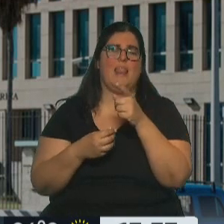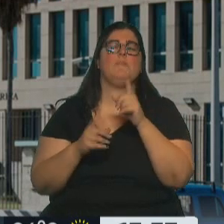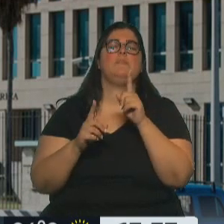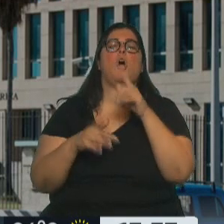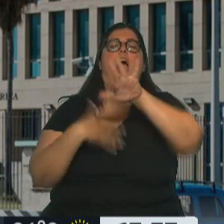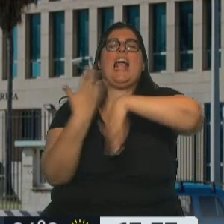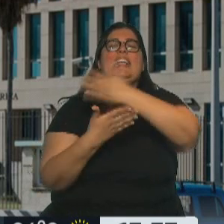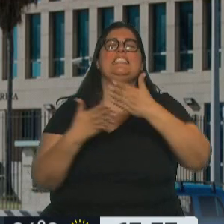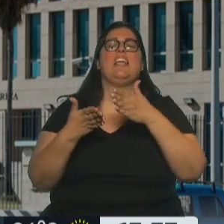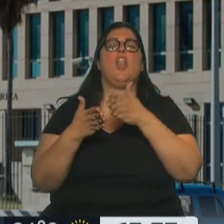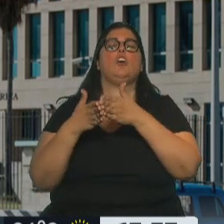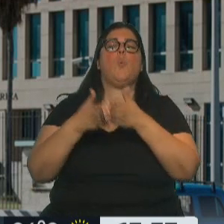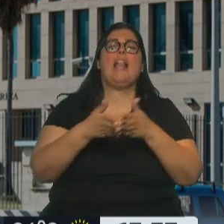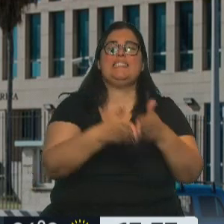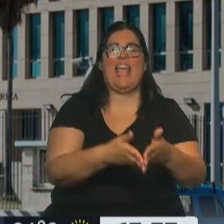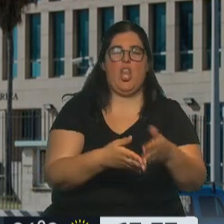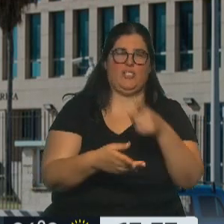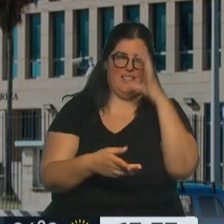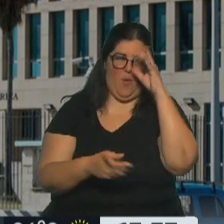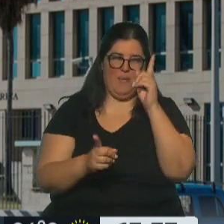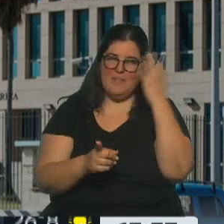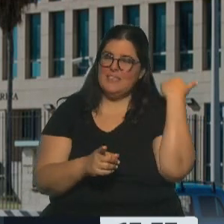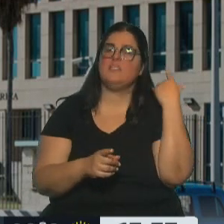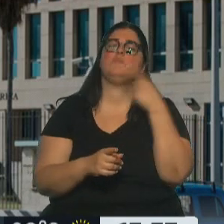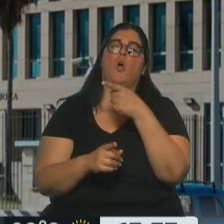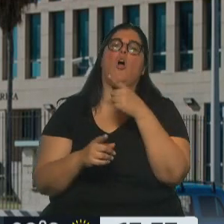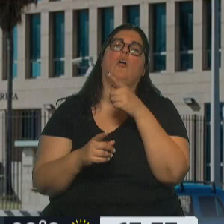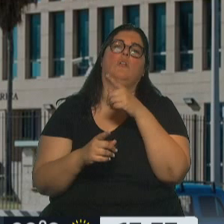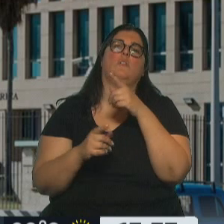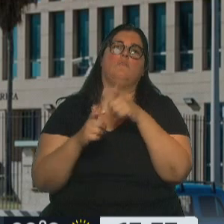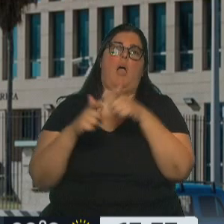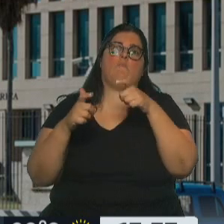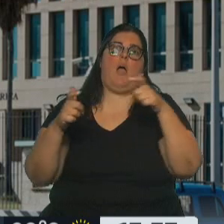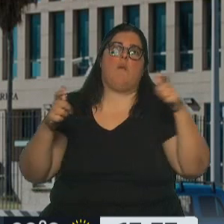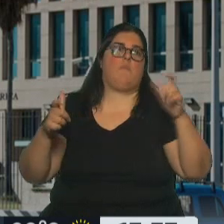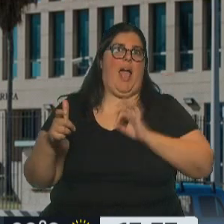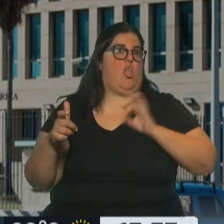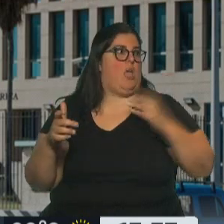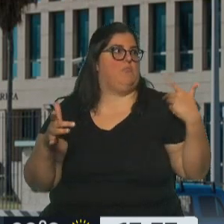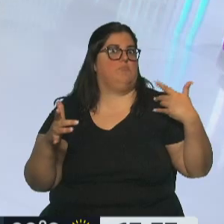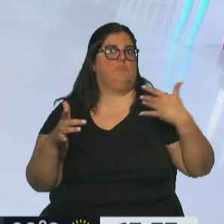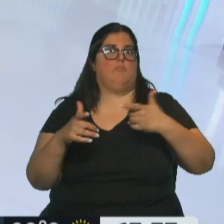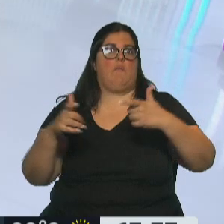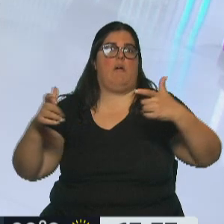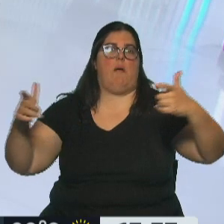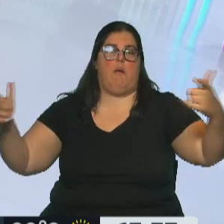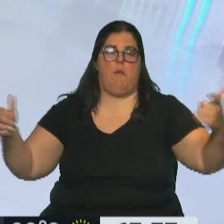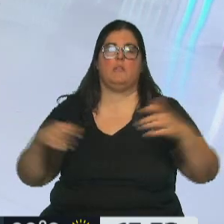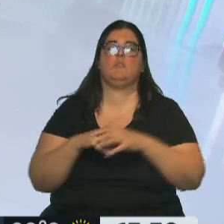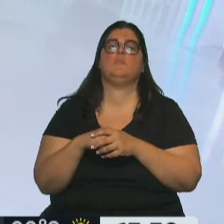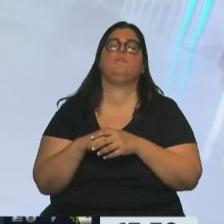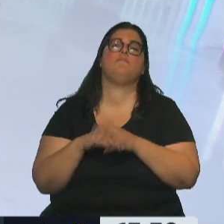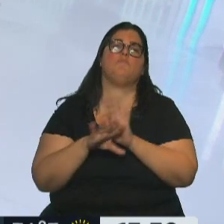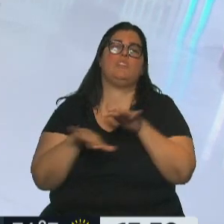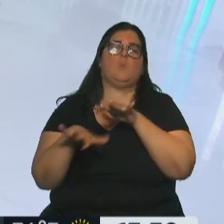lo recordará ese año, y esta cifra, pero fue aumentando con el correr de los años y de las